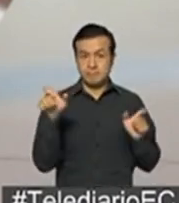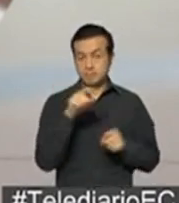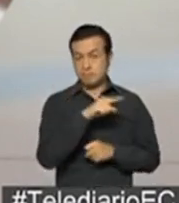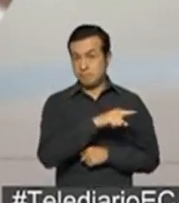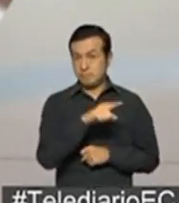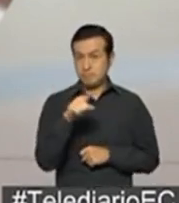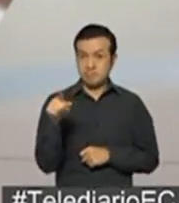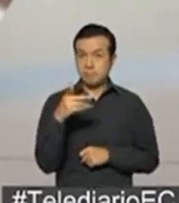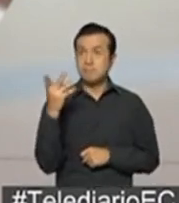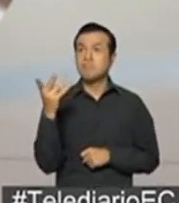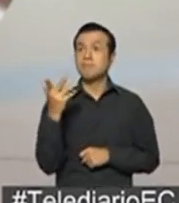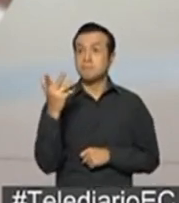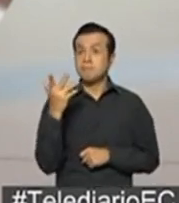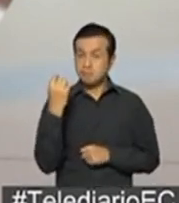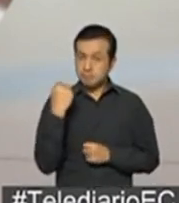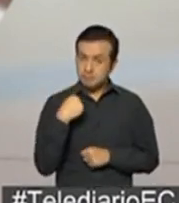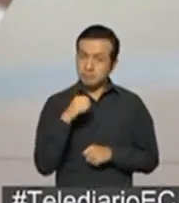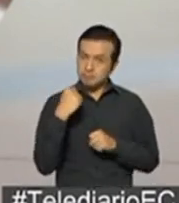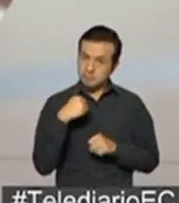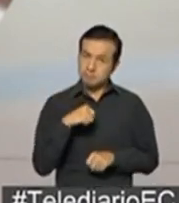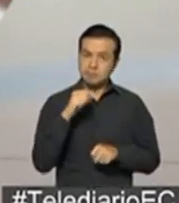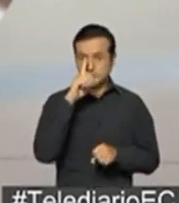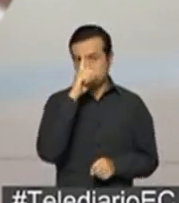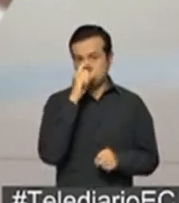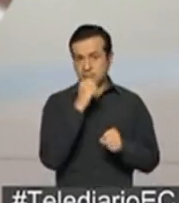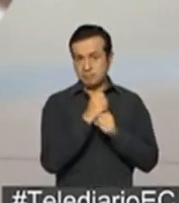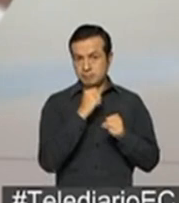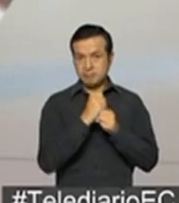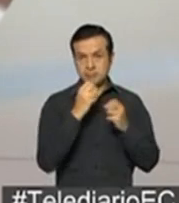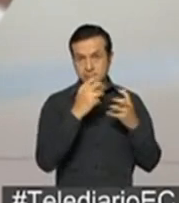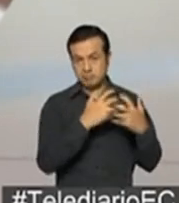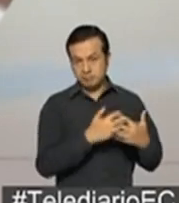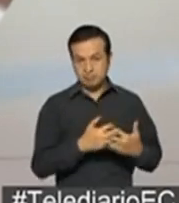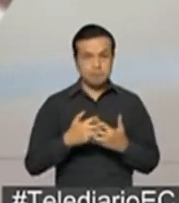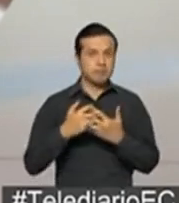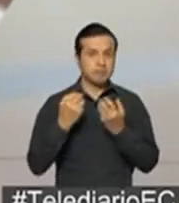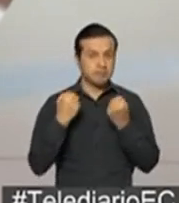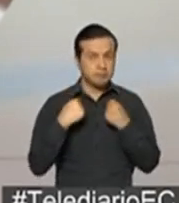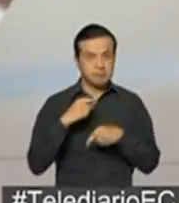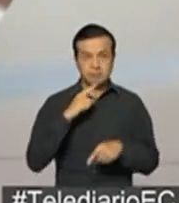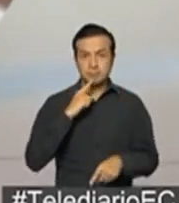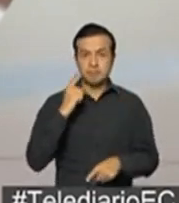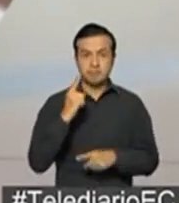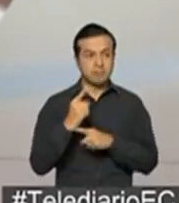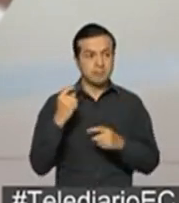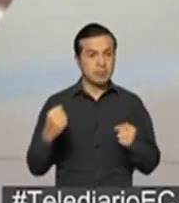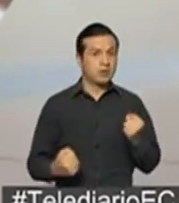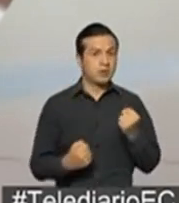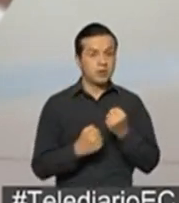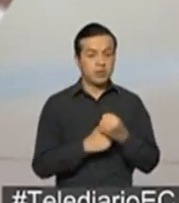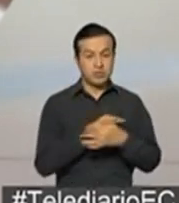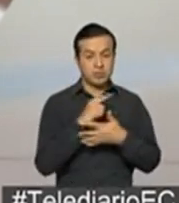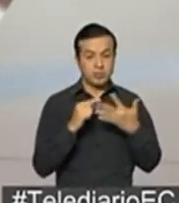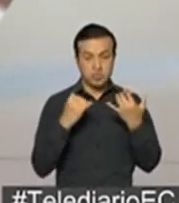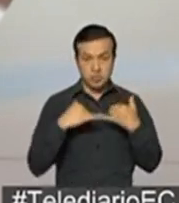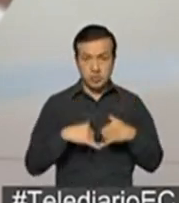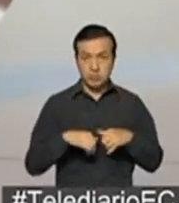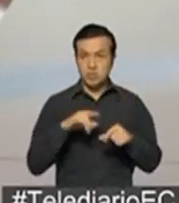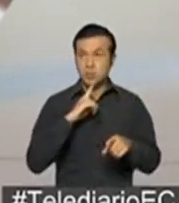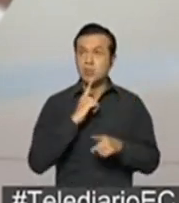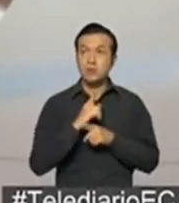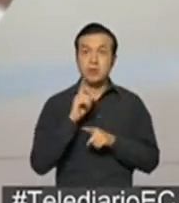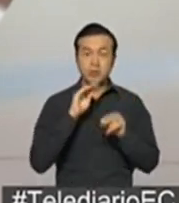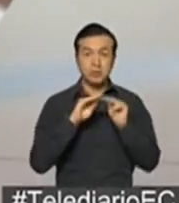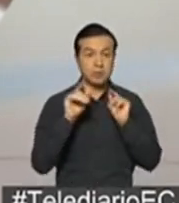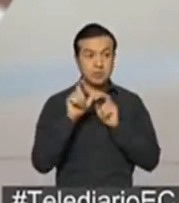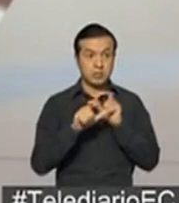terminar si no se continúa. Así que es un trabajo en conjunto, estamos yendo de la mano, estamos apoyando en todo lo que podemos para que eso